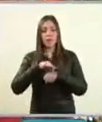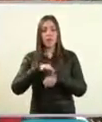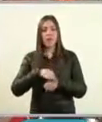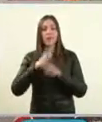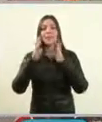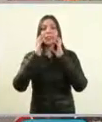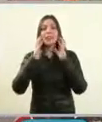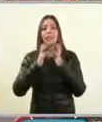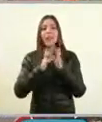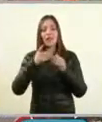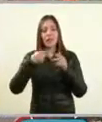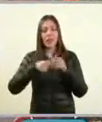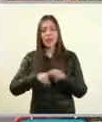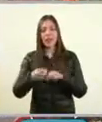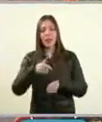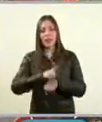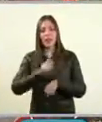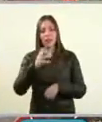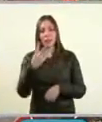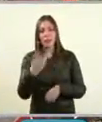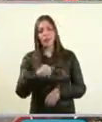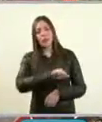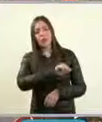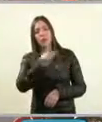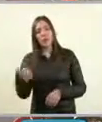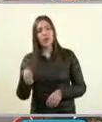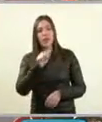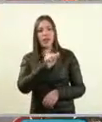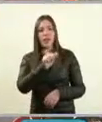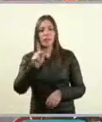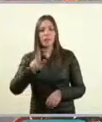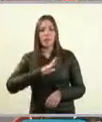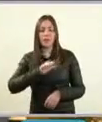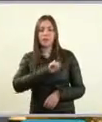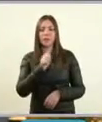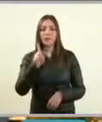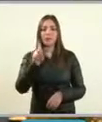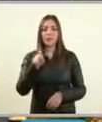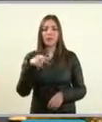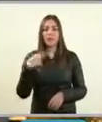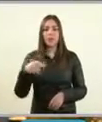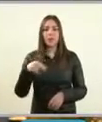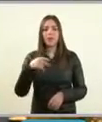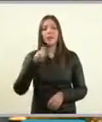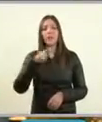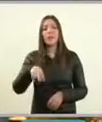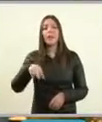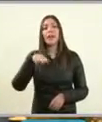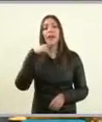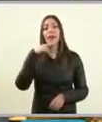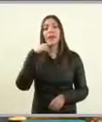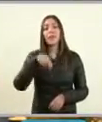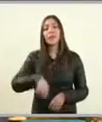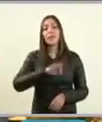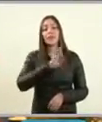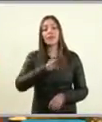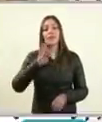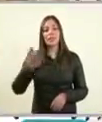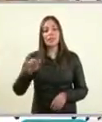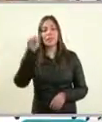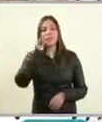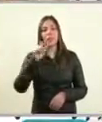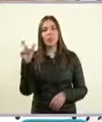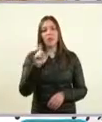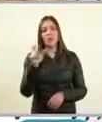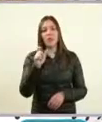haciendo Santa. Sí. ¿Cuál otra traes, Pis? Una Traigo que dos creo que aplicaciones, está muy buena, están ¿no? buenas. Una de ellas es que en Navidad y estas épocas son